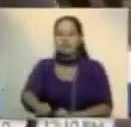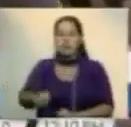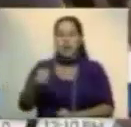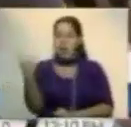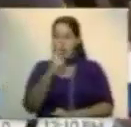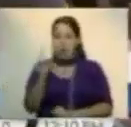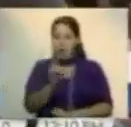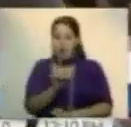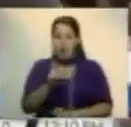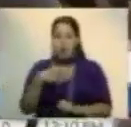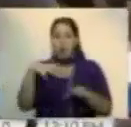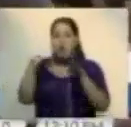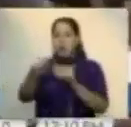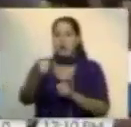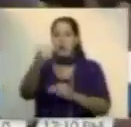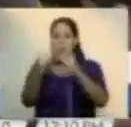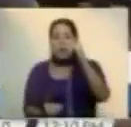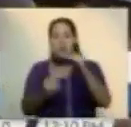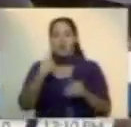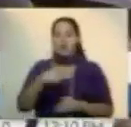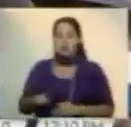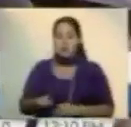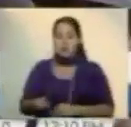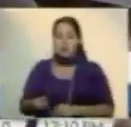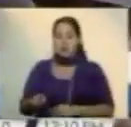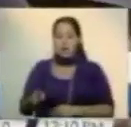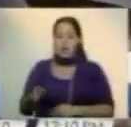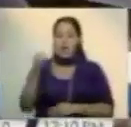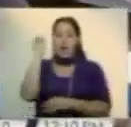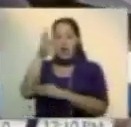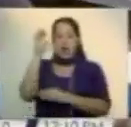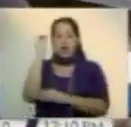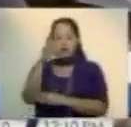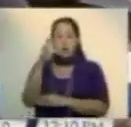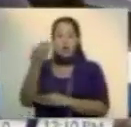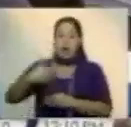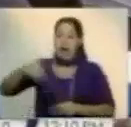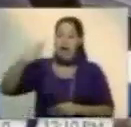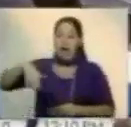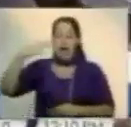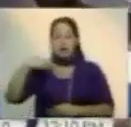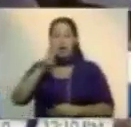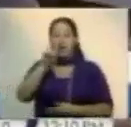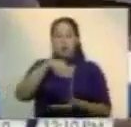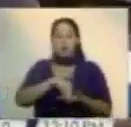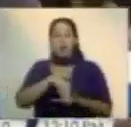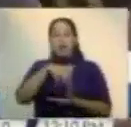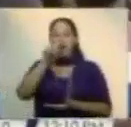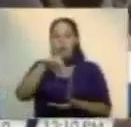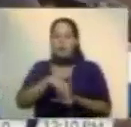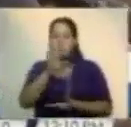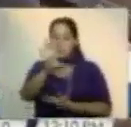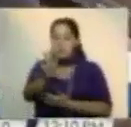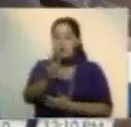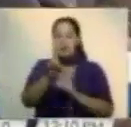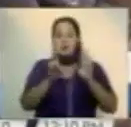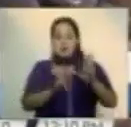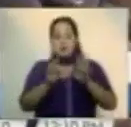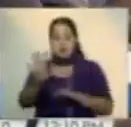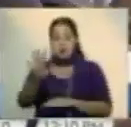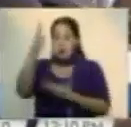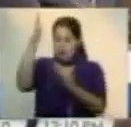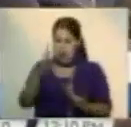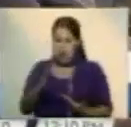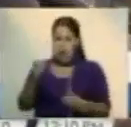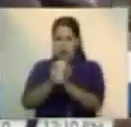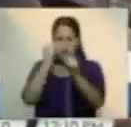vinieron a recuperar y recuperaron menos de lo que tenían en la asamblea que se instaló del 2000 al 2005. Son 65 diputados los que vengan